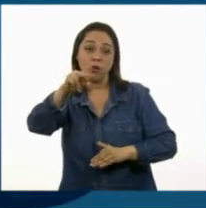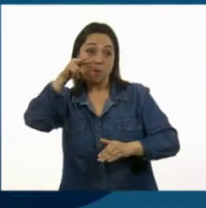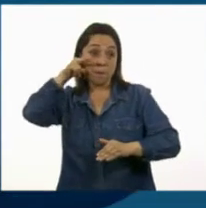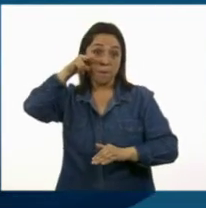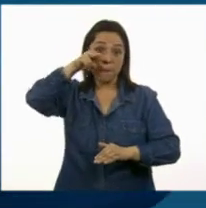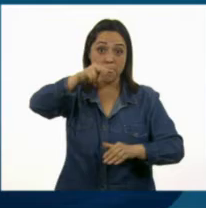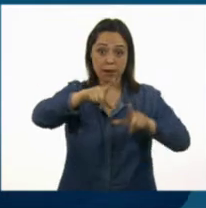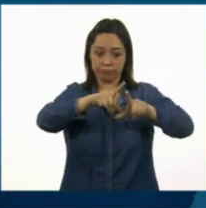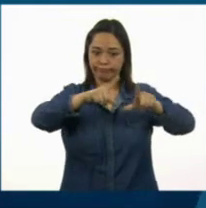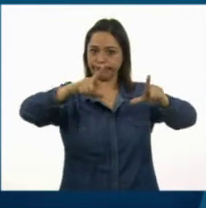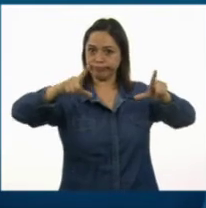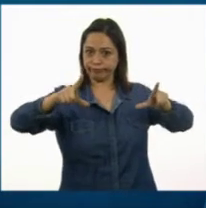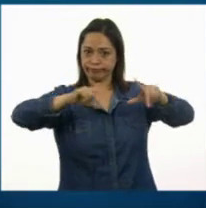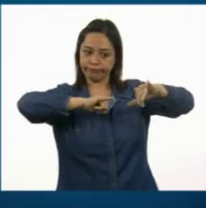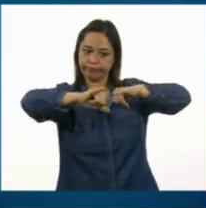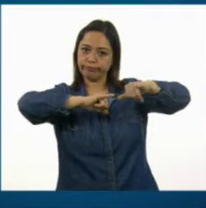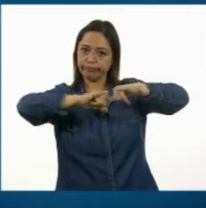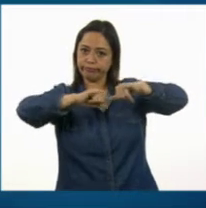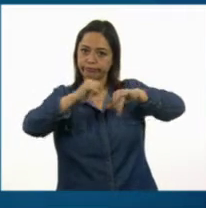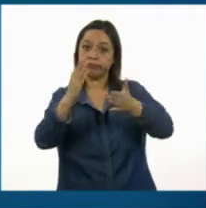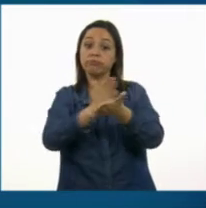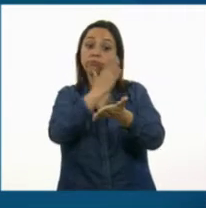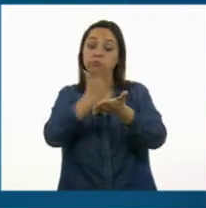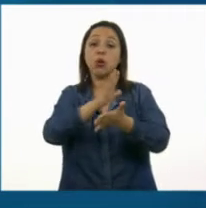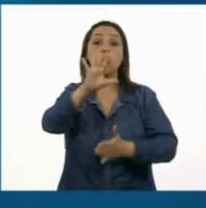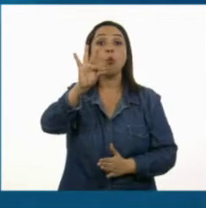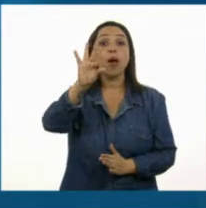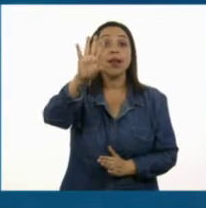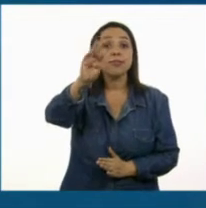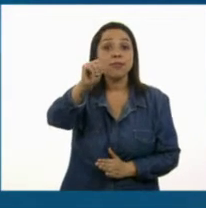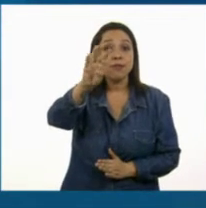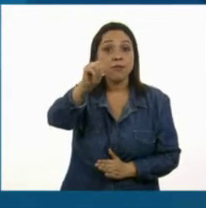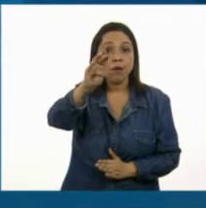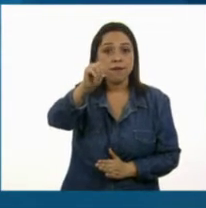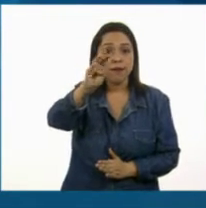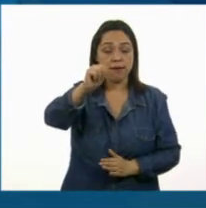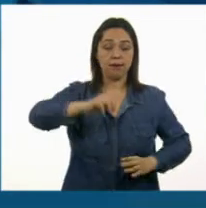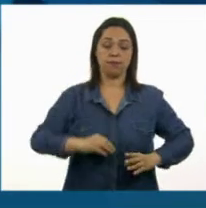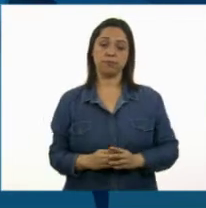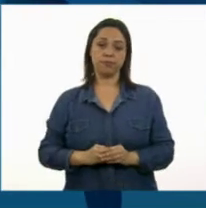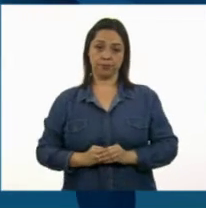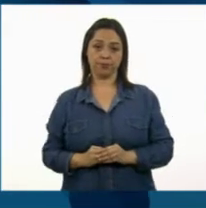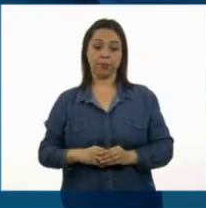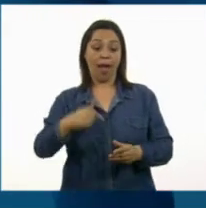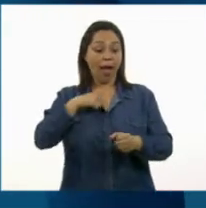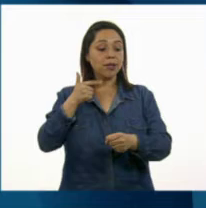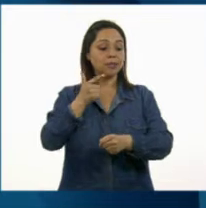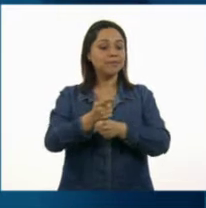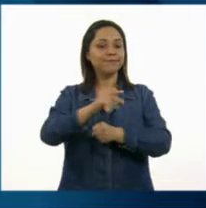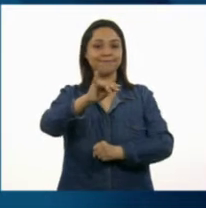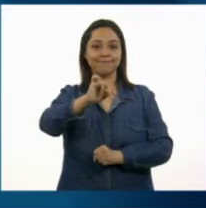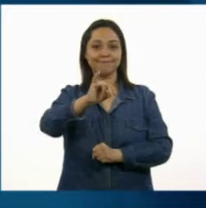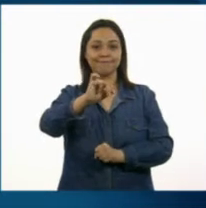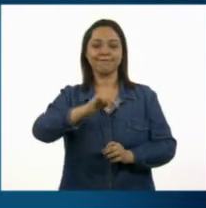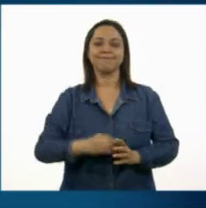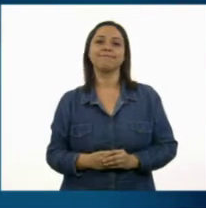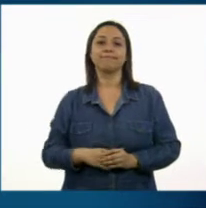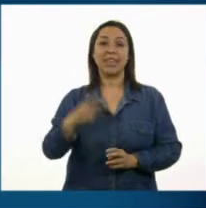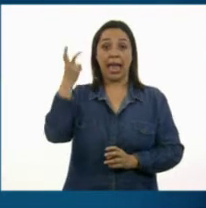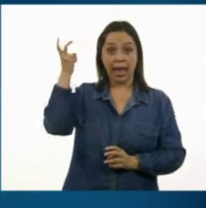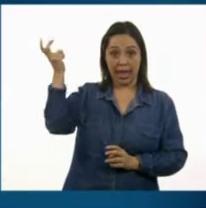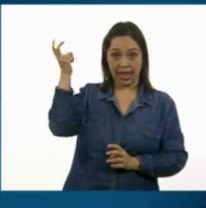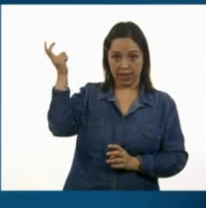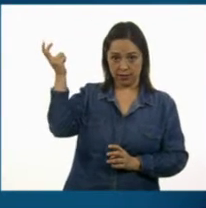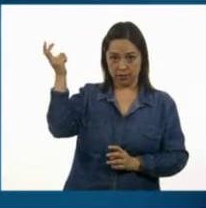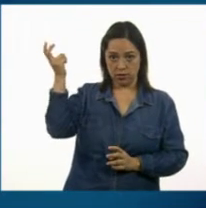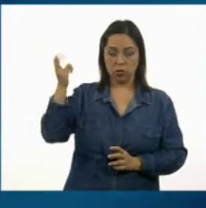sacándolo. Página 49. 49. Y Ya bien. lo encontré, profesor. Perfecto. Como pueden